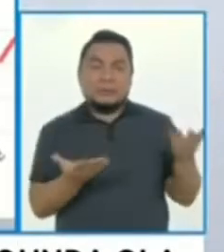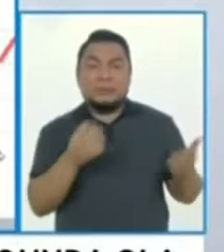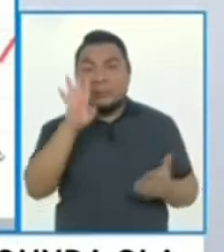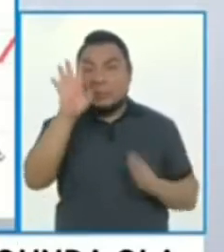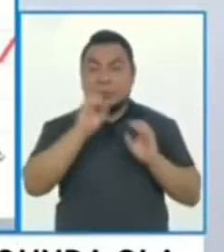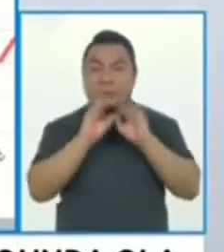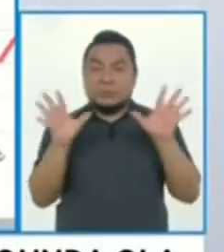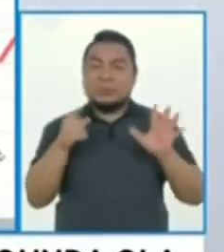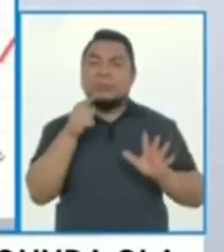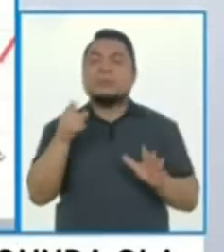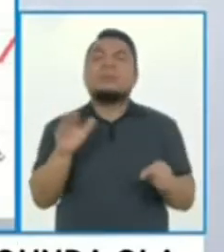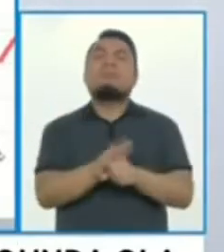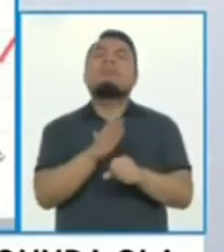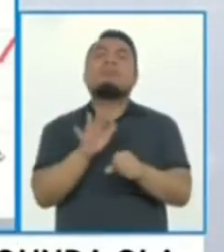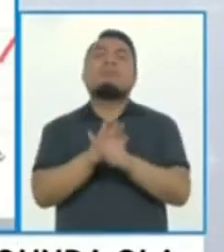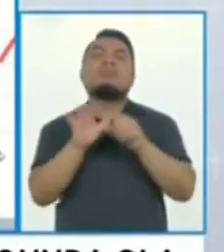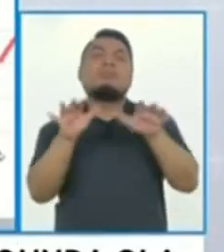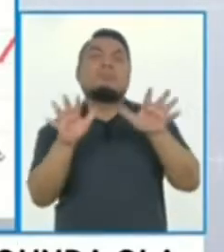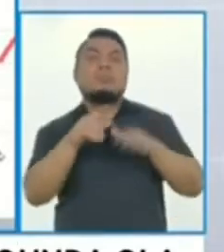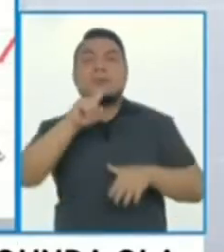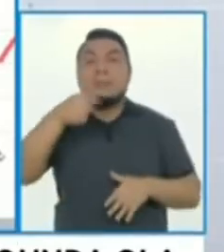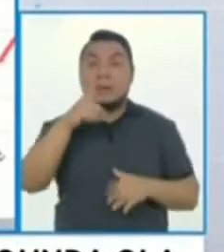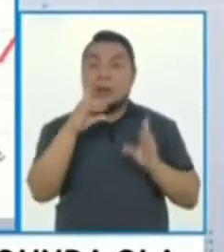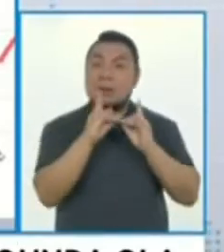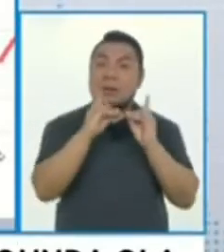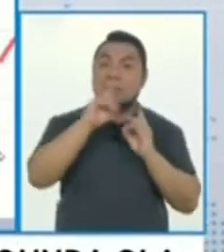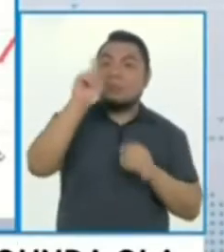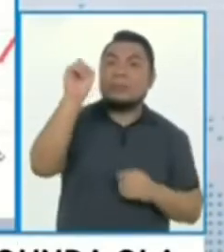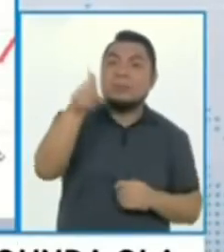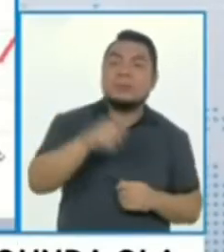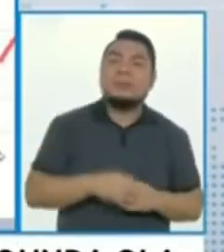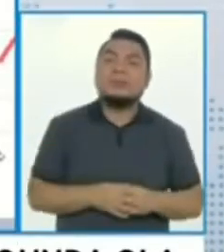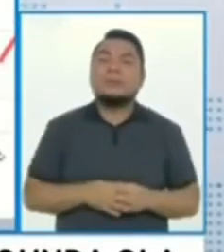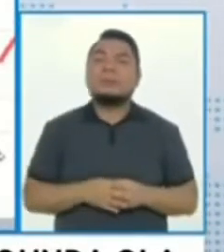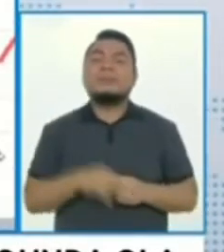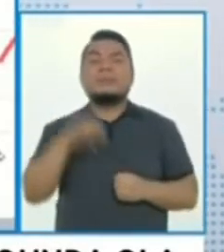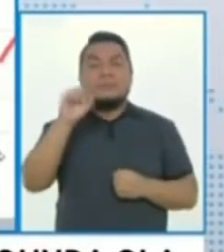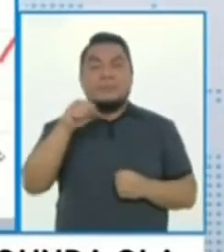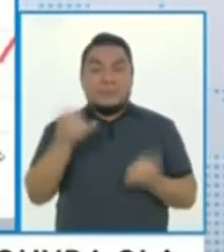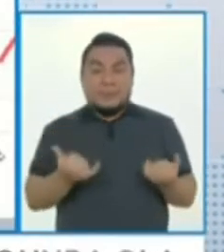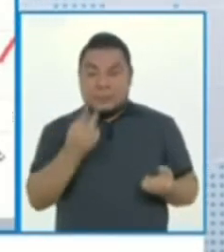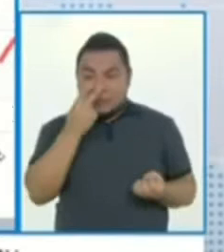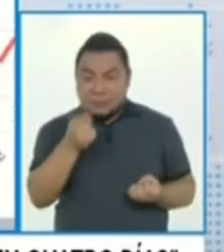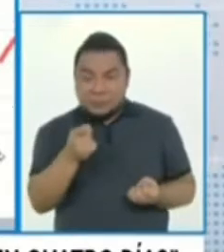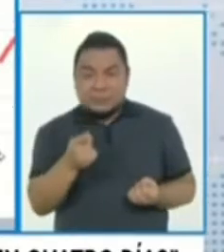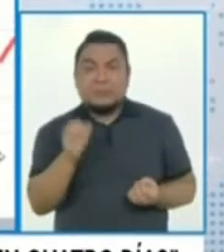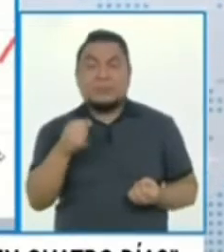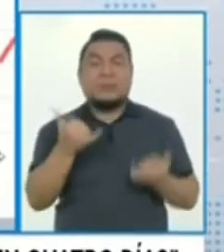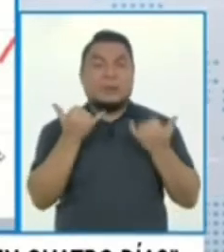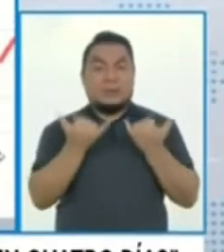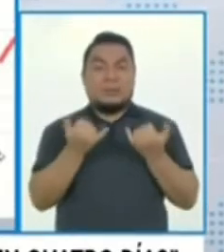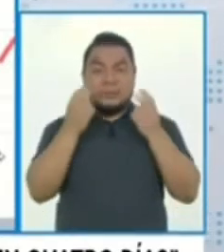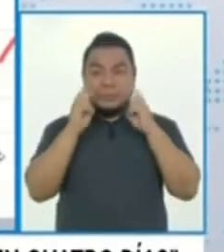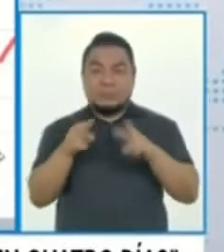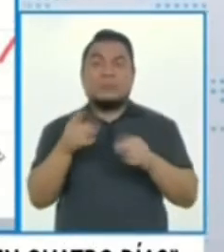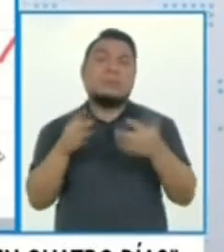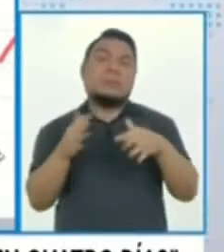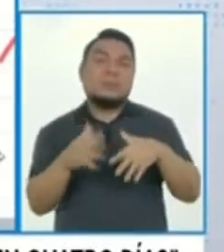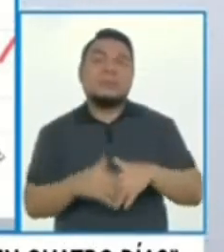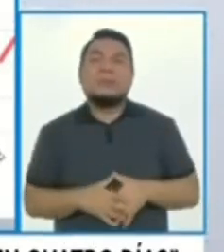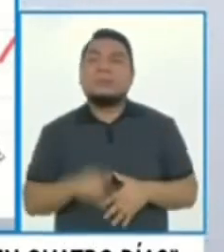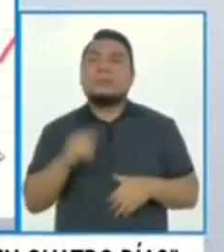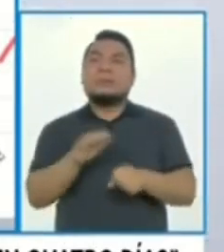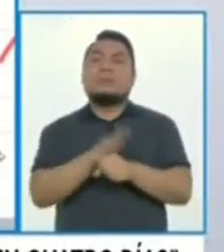4 días se llenarían un promedio de 1000 camas. ¿Se coparía? Sí, lo que estamos viendo es que en promedio